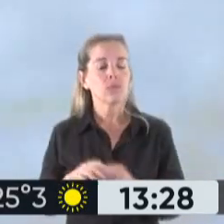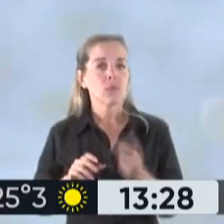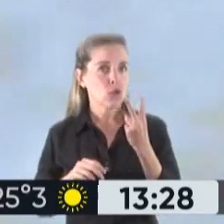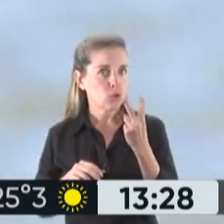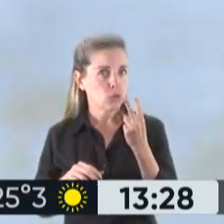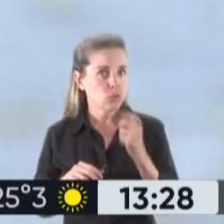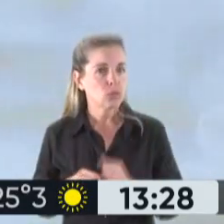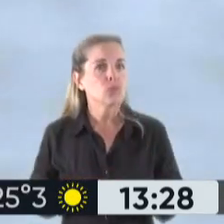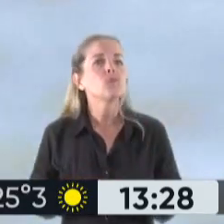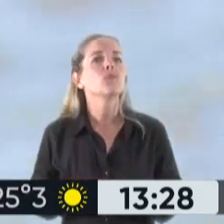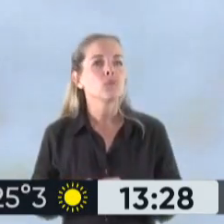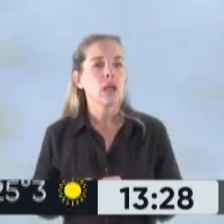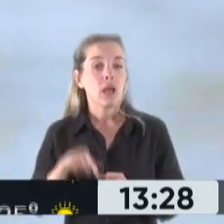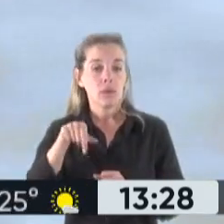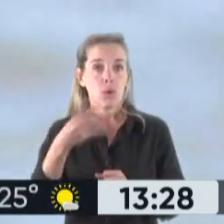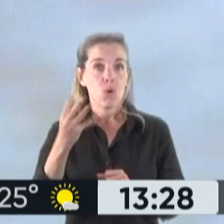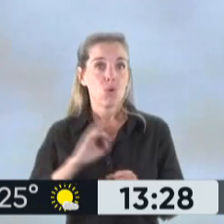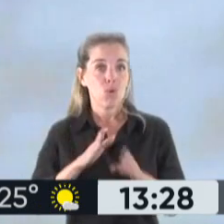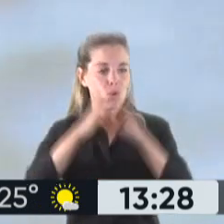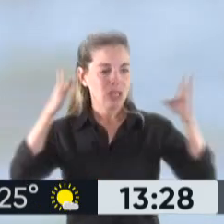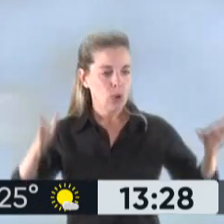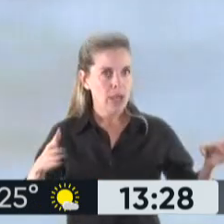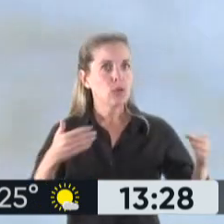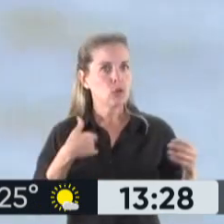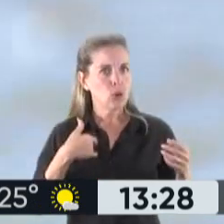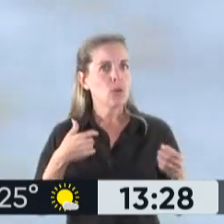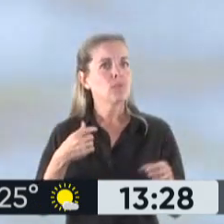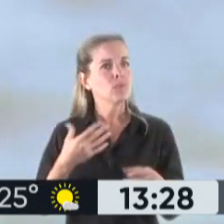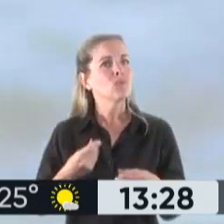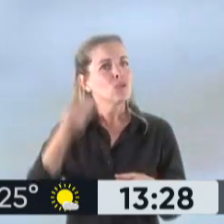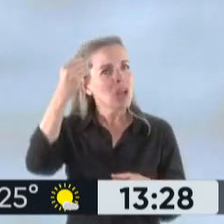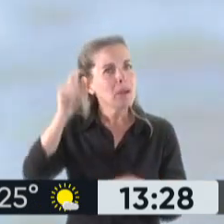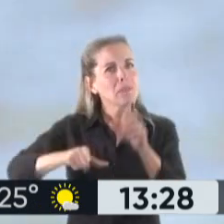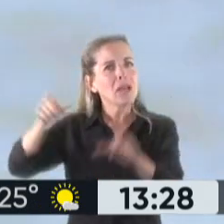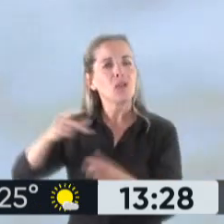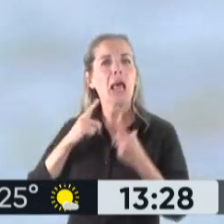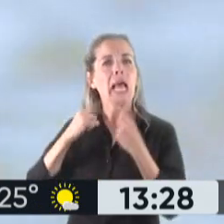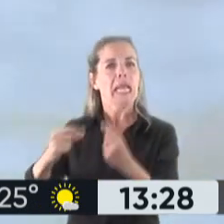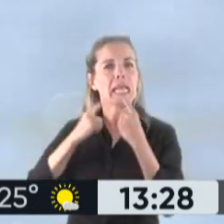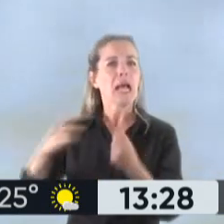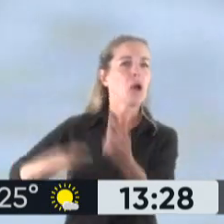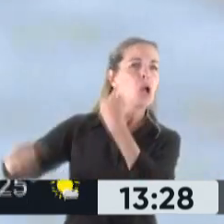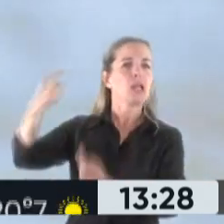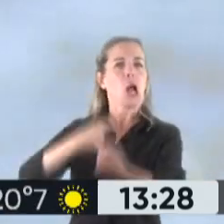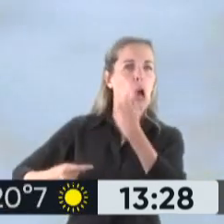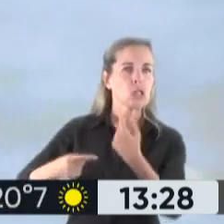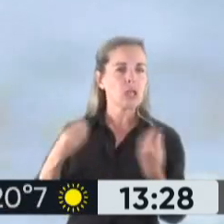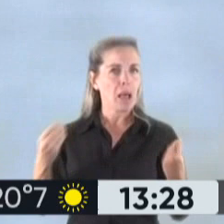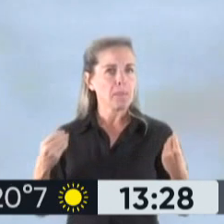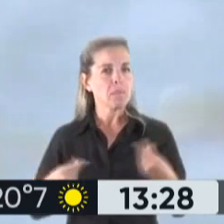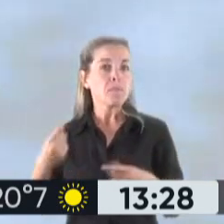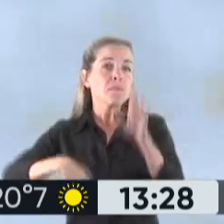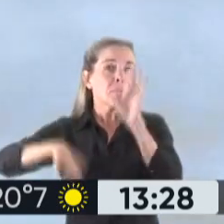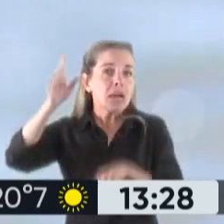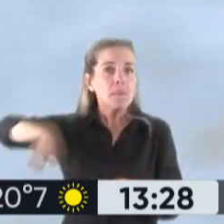Durante estos 4 años de gestión fui bastante asediado con el tema del Canal Magdalena. Y muchos creían que yo tenía desinterés en el